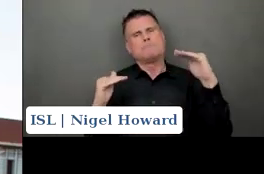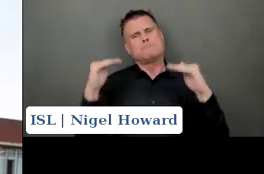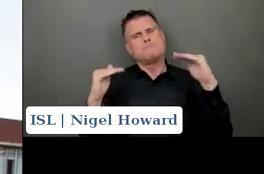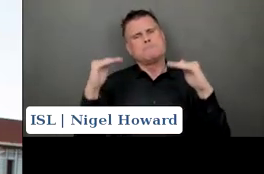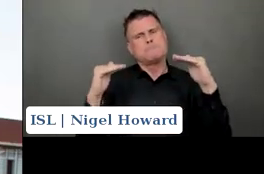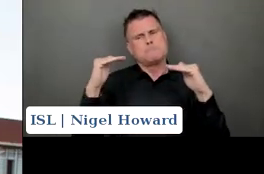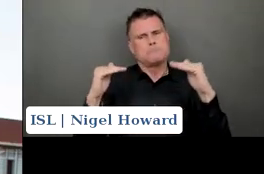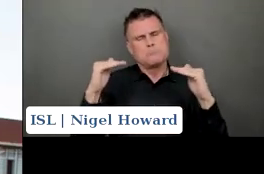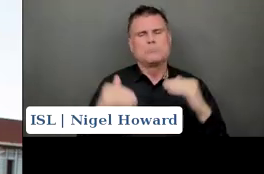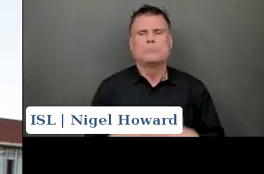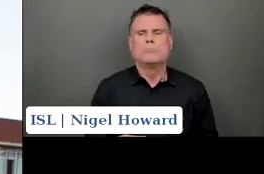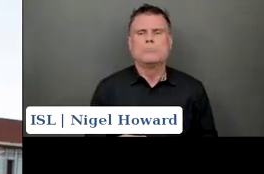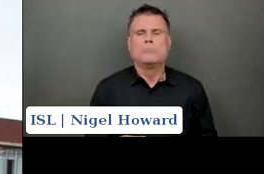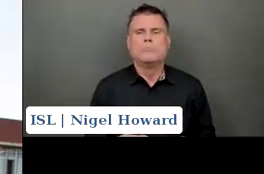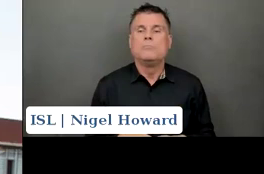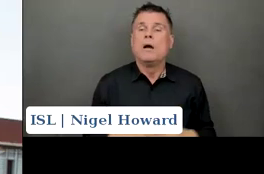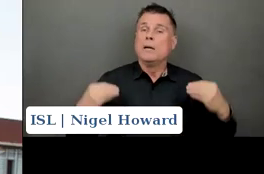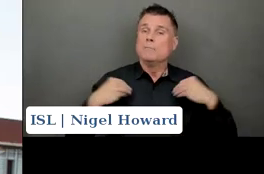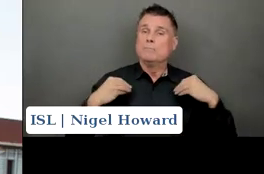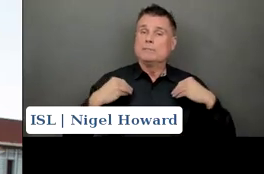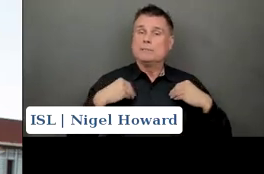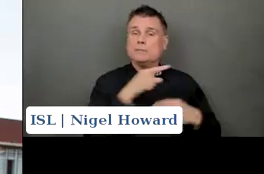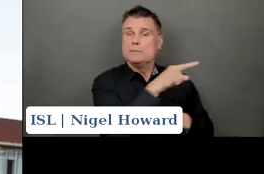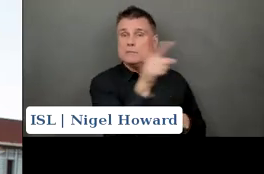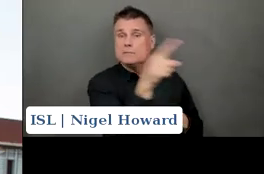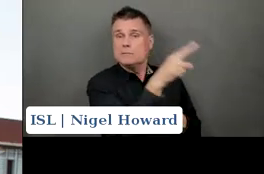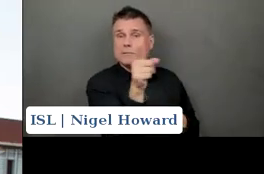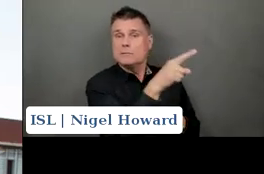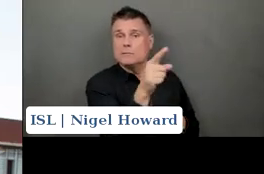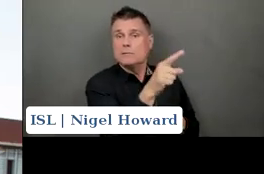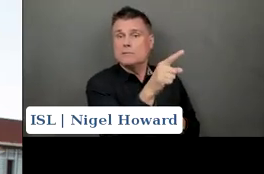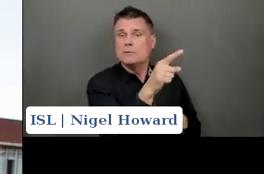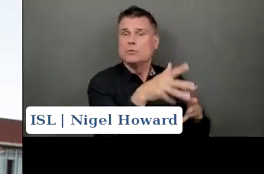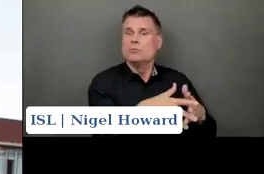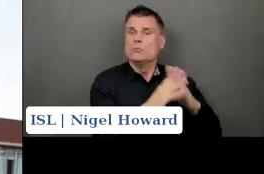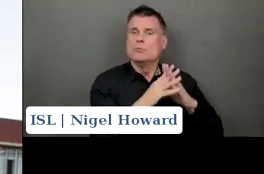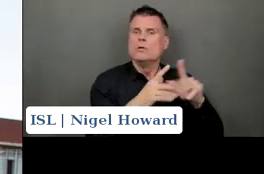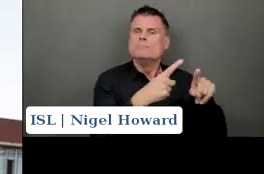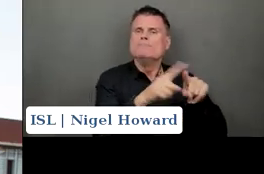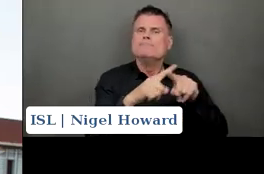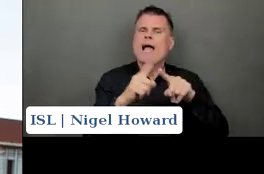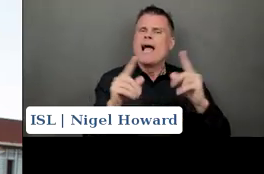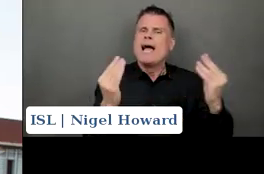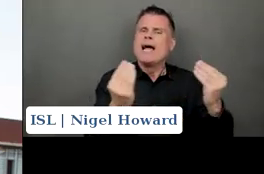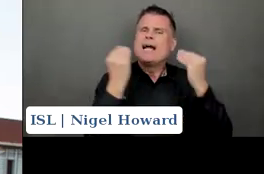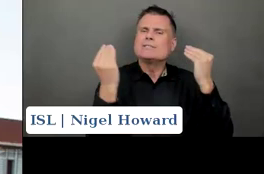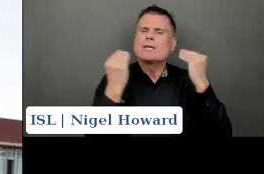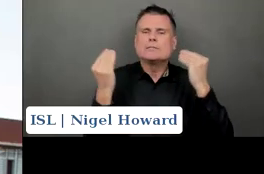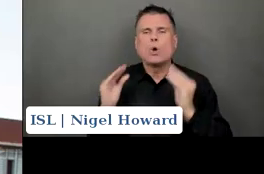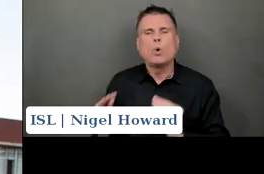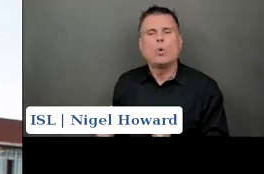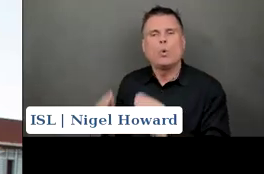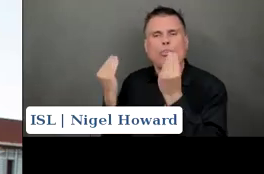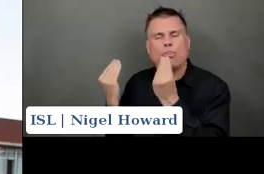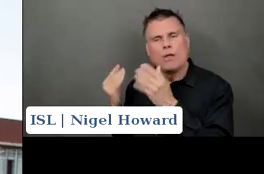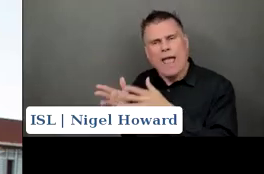de distintos centros para la primera infancia y haciendo así también lograr un cambio cultural en lo que tiene que ver